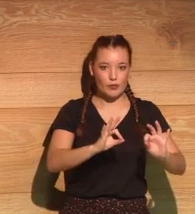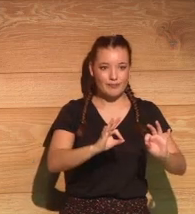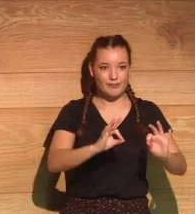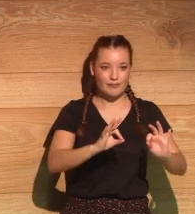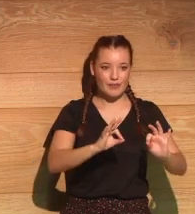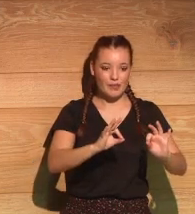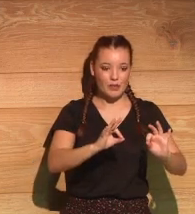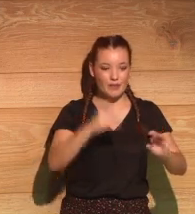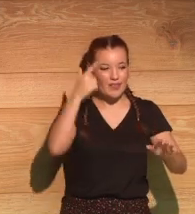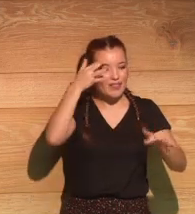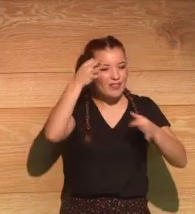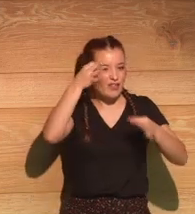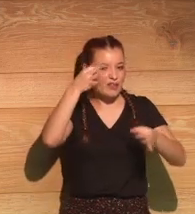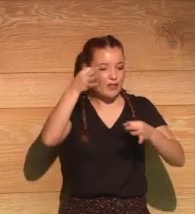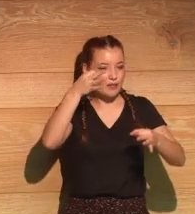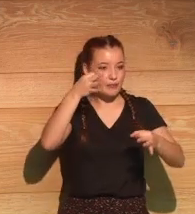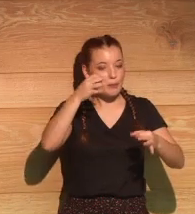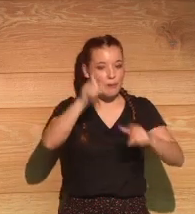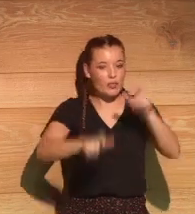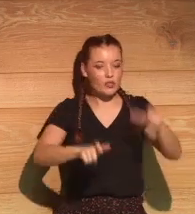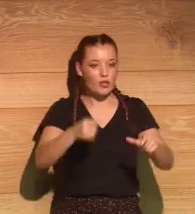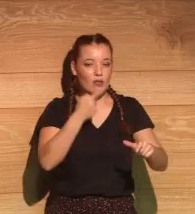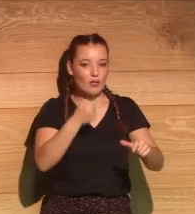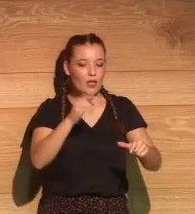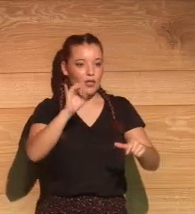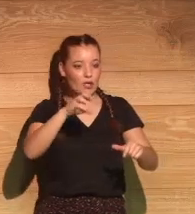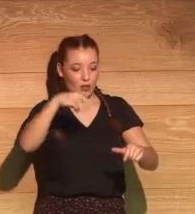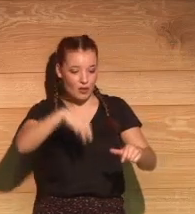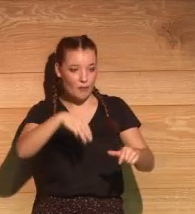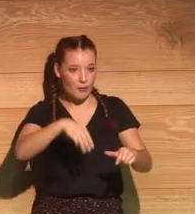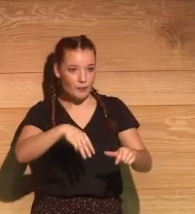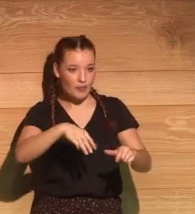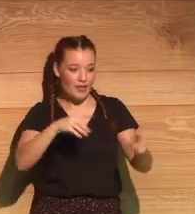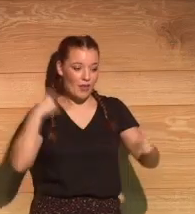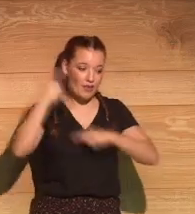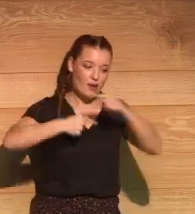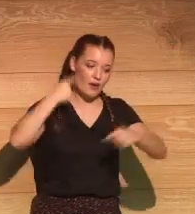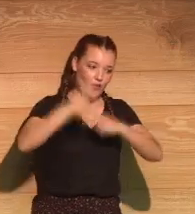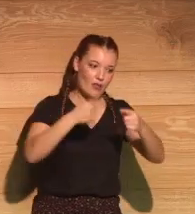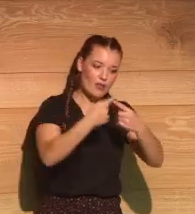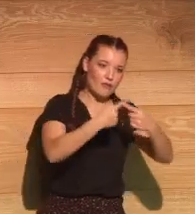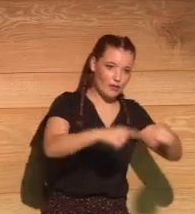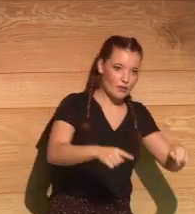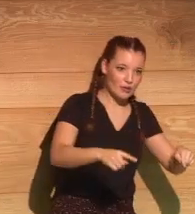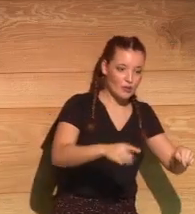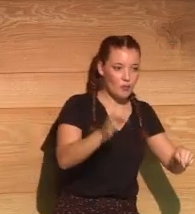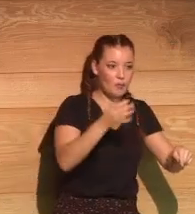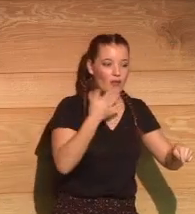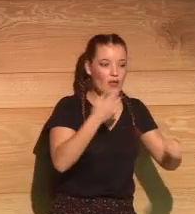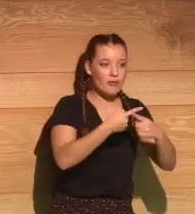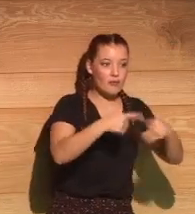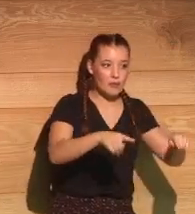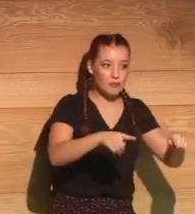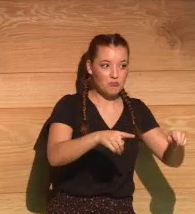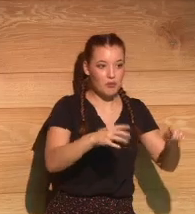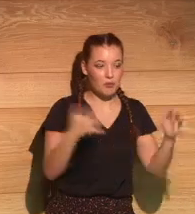que a veces menciona el 15M, es que precisamente diferentes generaciones y personas de diferentes edades fueron ahí, se